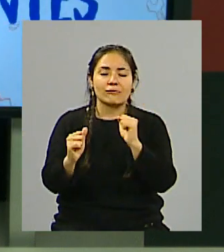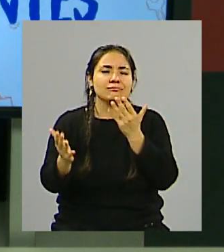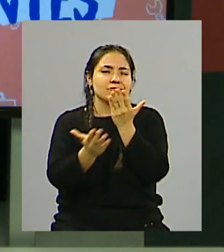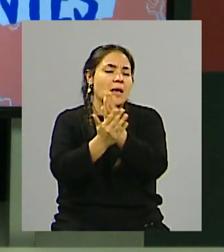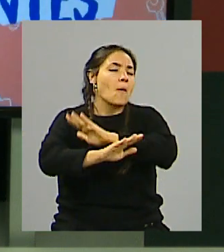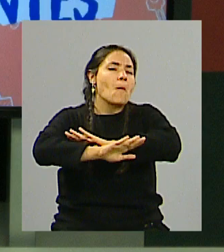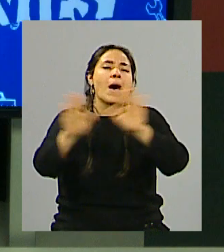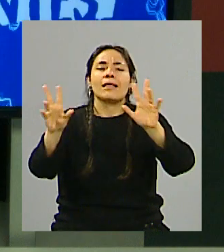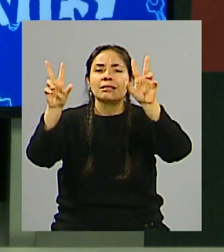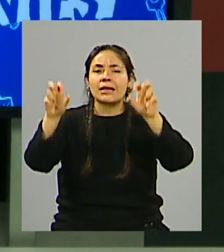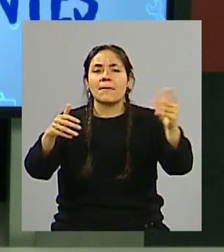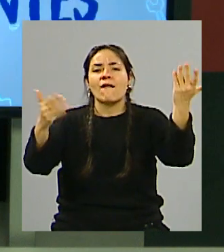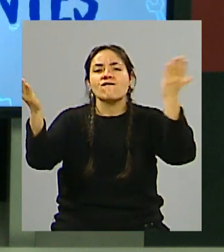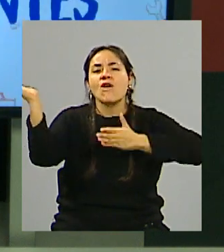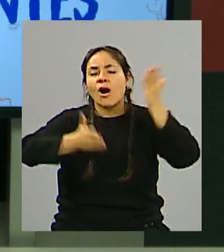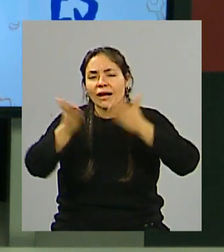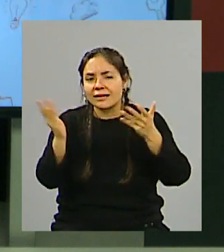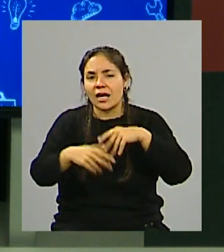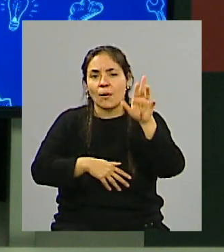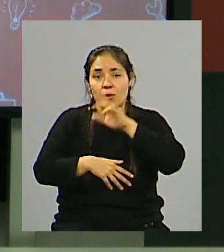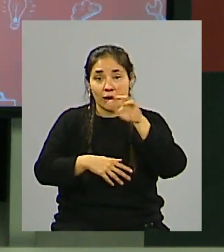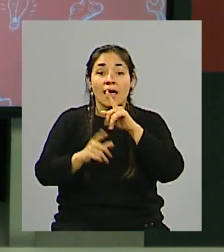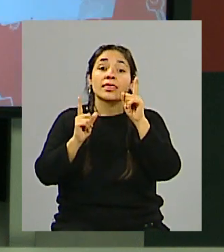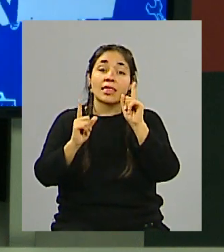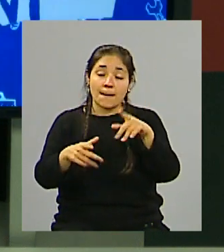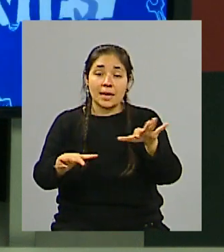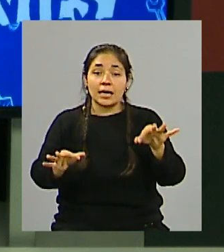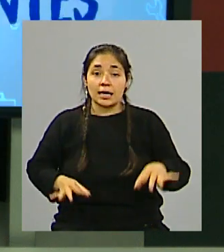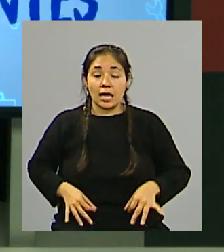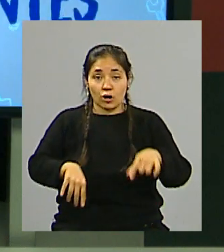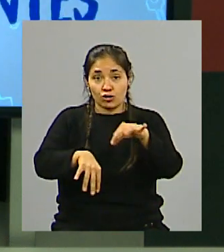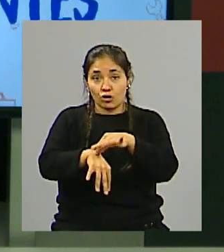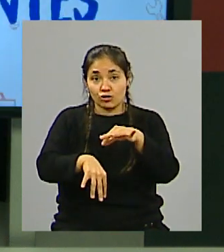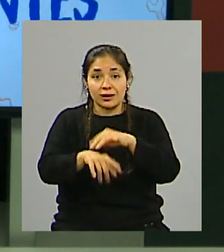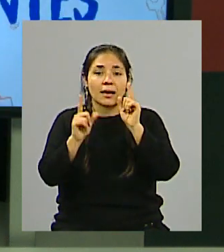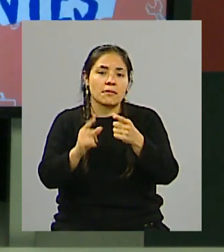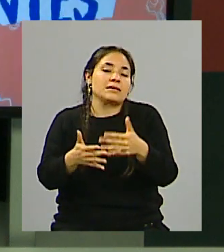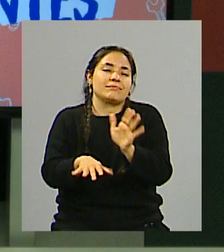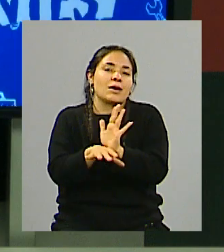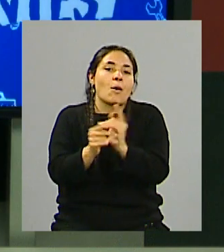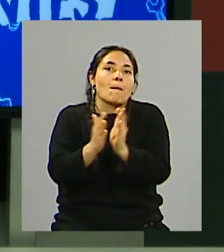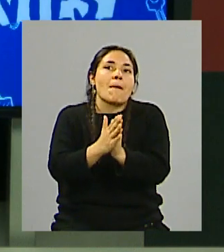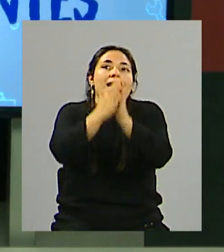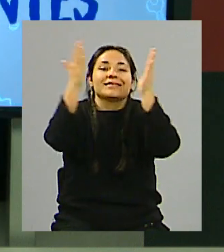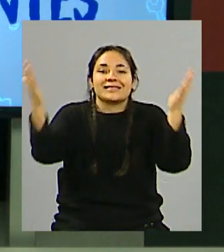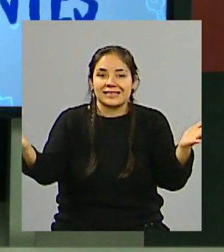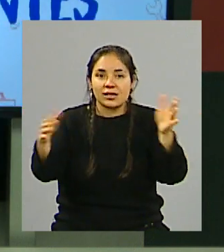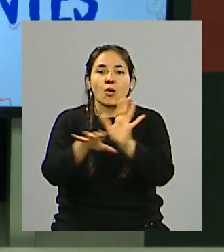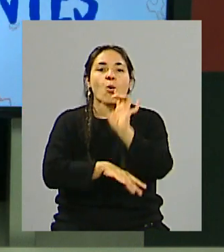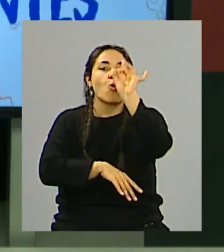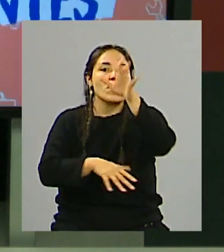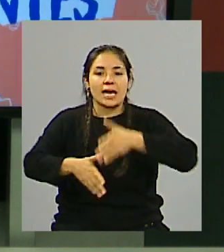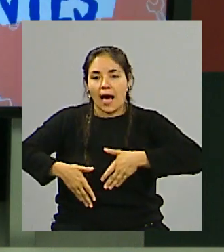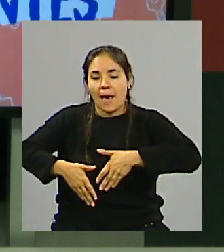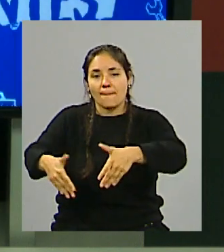de la violencia ginecobstétrica y neonatal. También gineco está bueno porque sí, amplía, porque no es solamente obstétrica, no